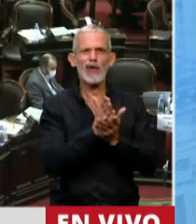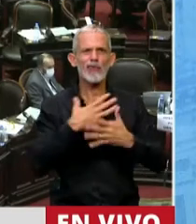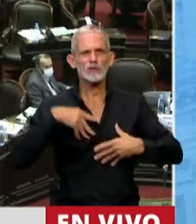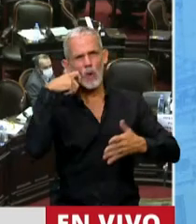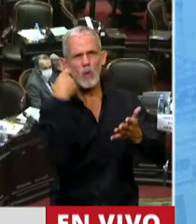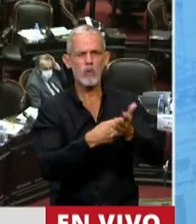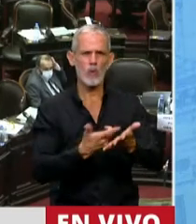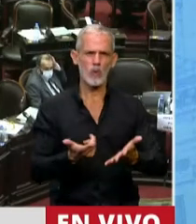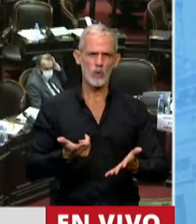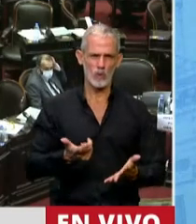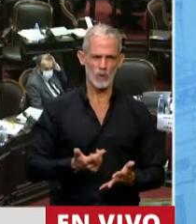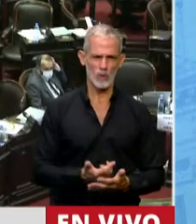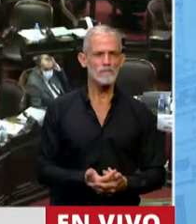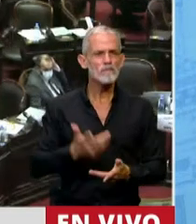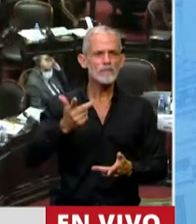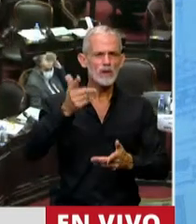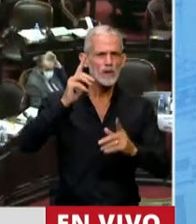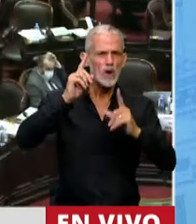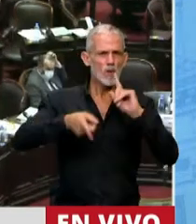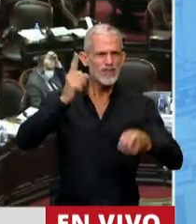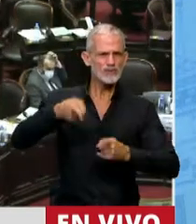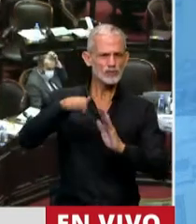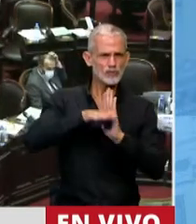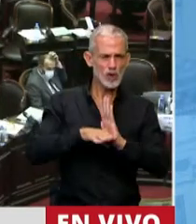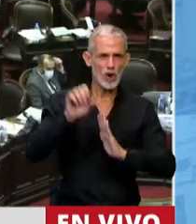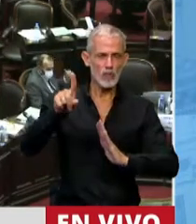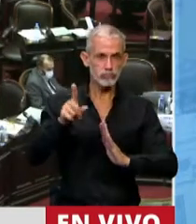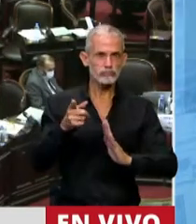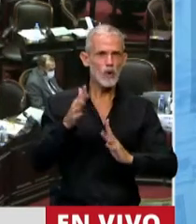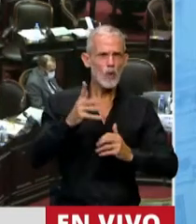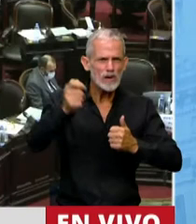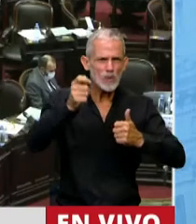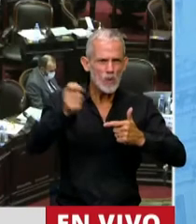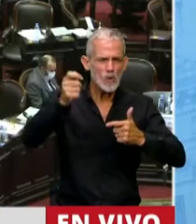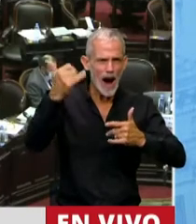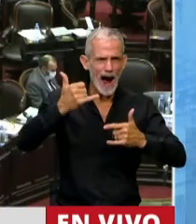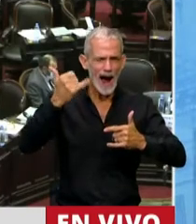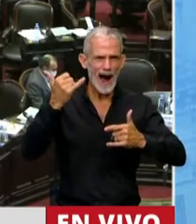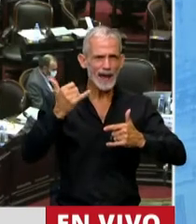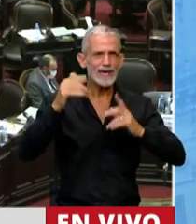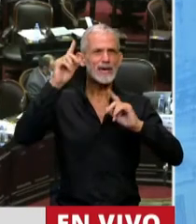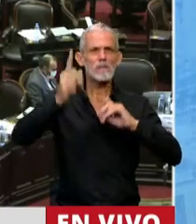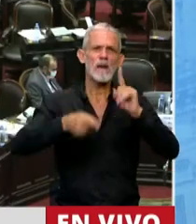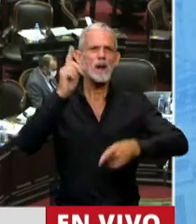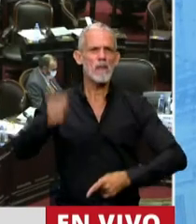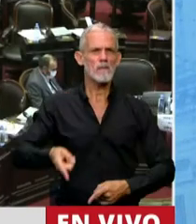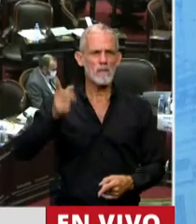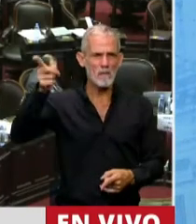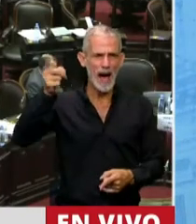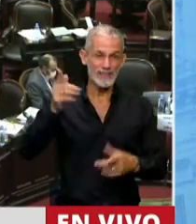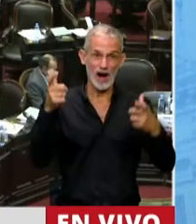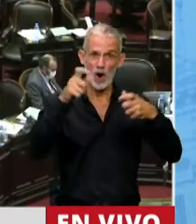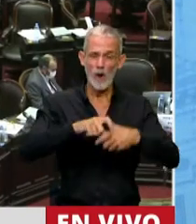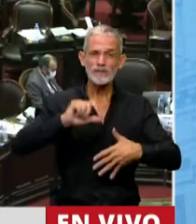humanos las medidas cautelares impuestas a través de la